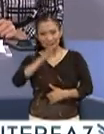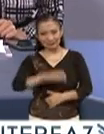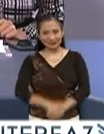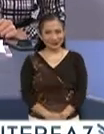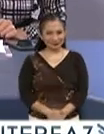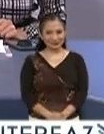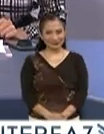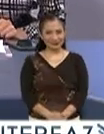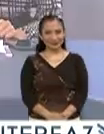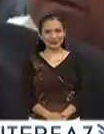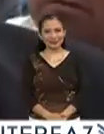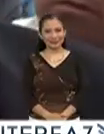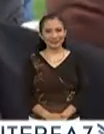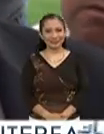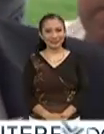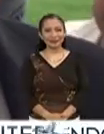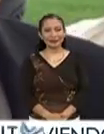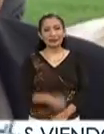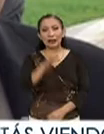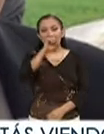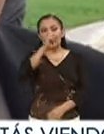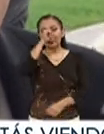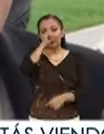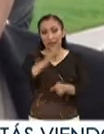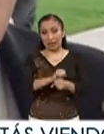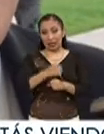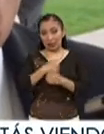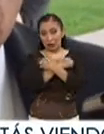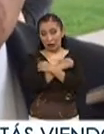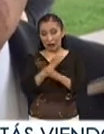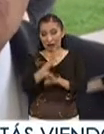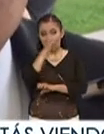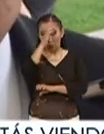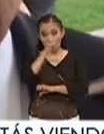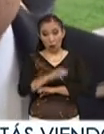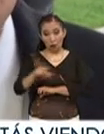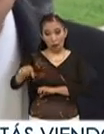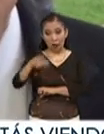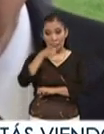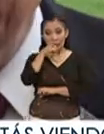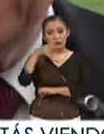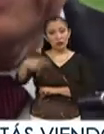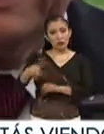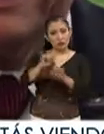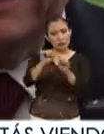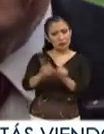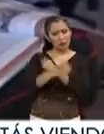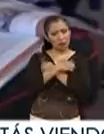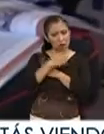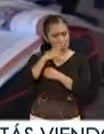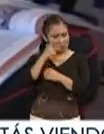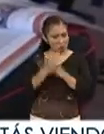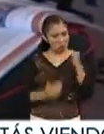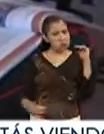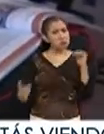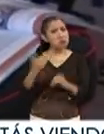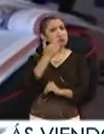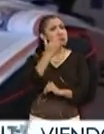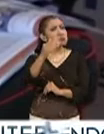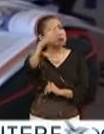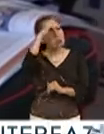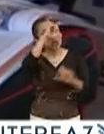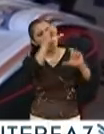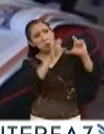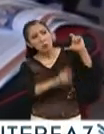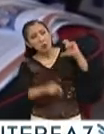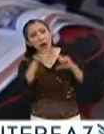coahuilenses. El secretario de Educación del Estado de Coahuila asegura que su sistema educativo es de los más eficientes a nivel